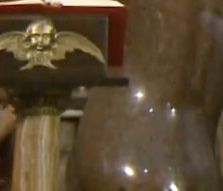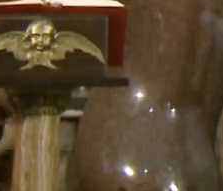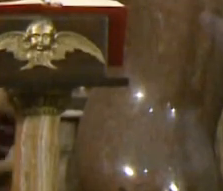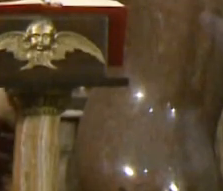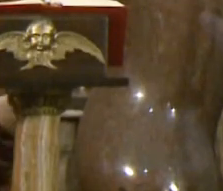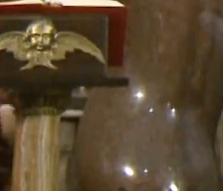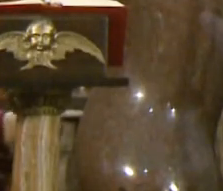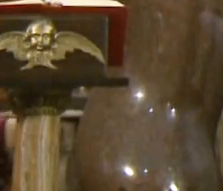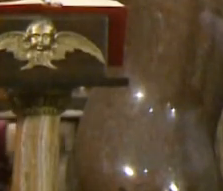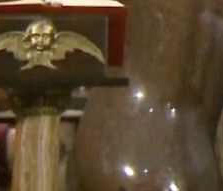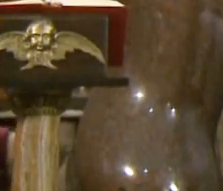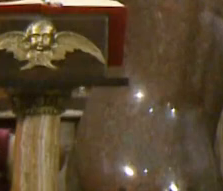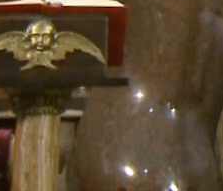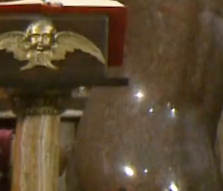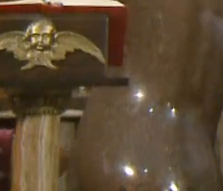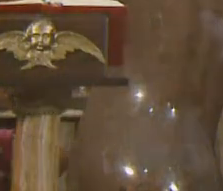i